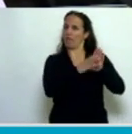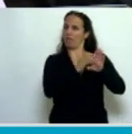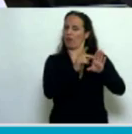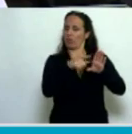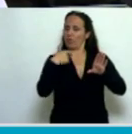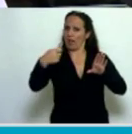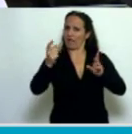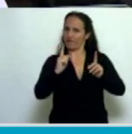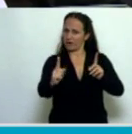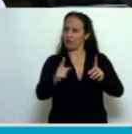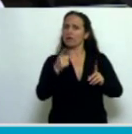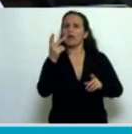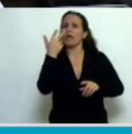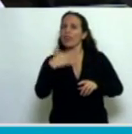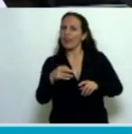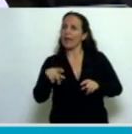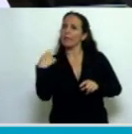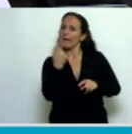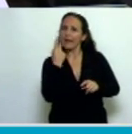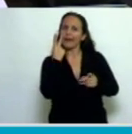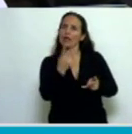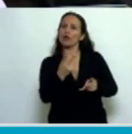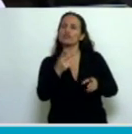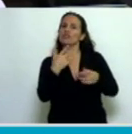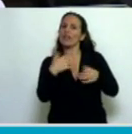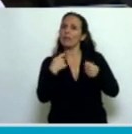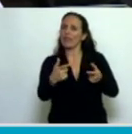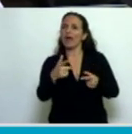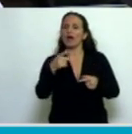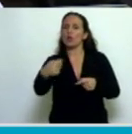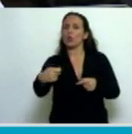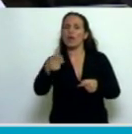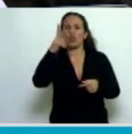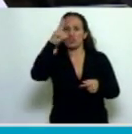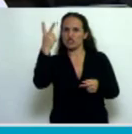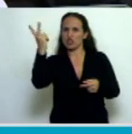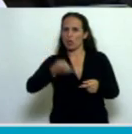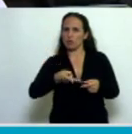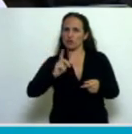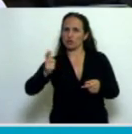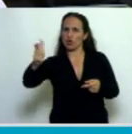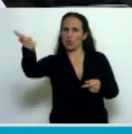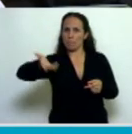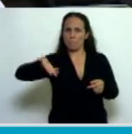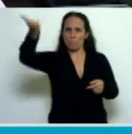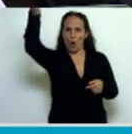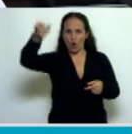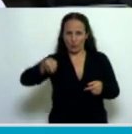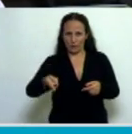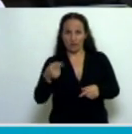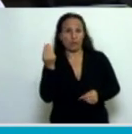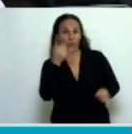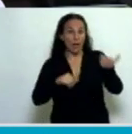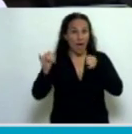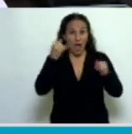Sustentabilidad, deberían reconocer el 82% móvil a los jubilados, porque estas acciones que tiene